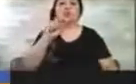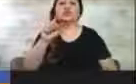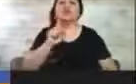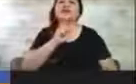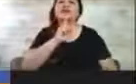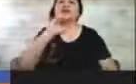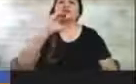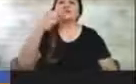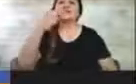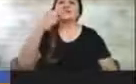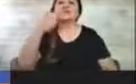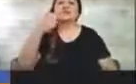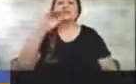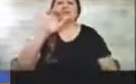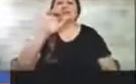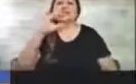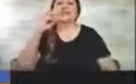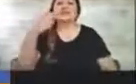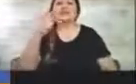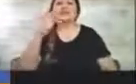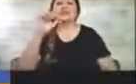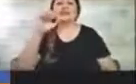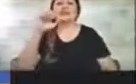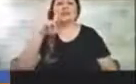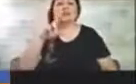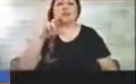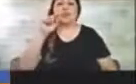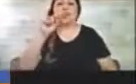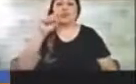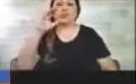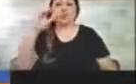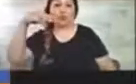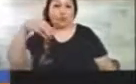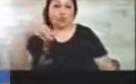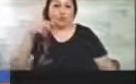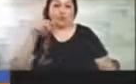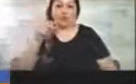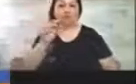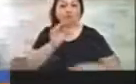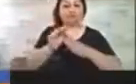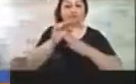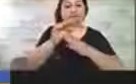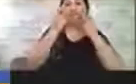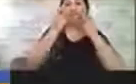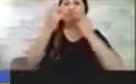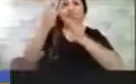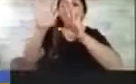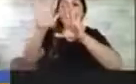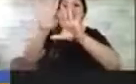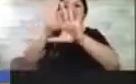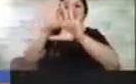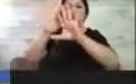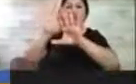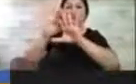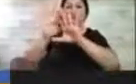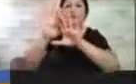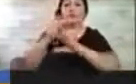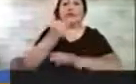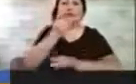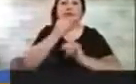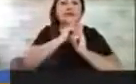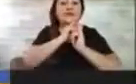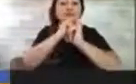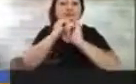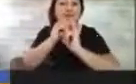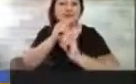.com, perdón, para contrastarlo. El contenido. A todos nos ha pasado que nos ha llegado un informe